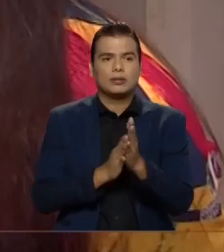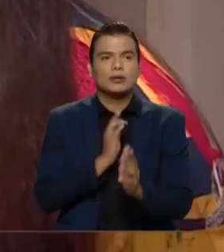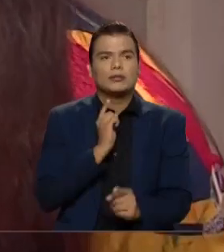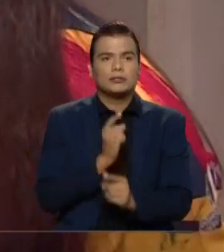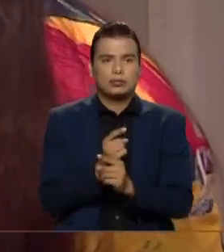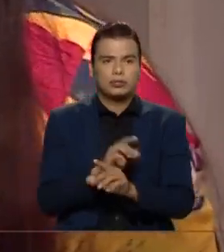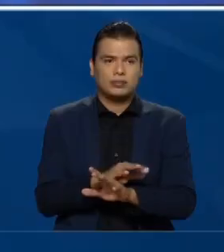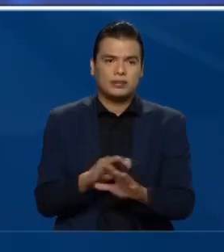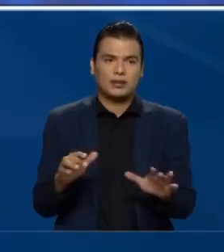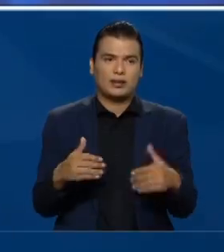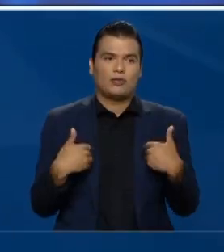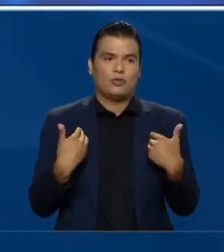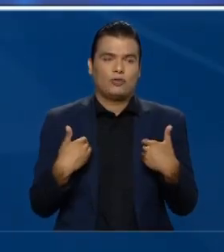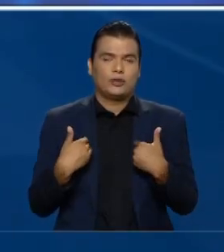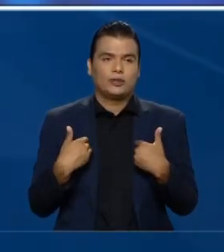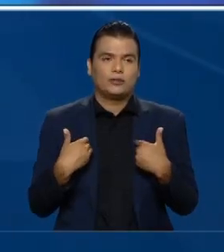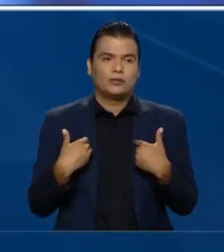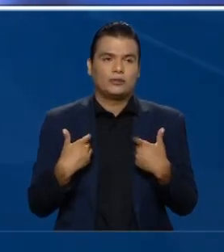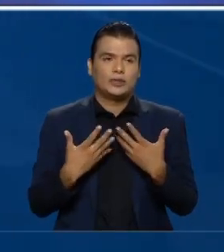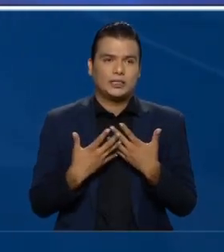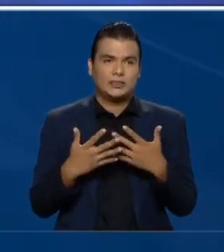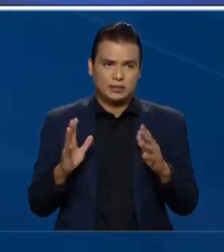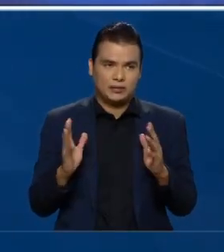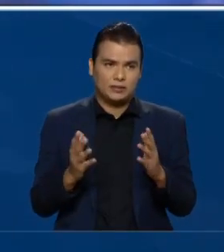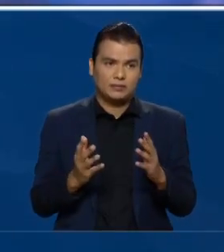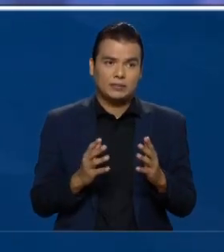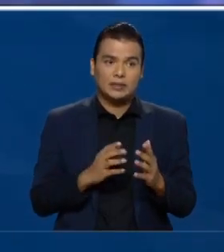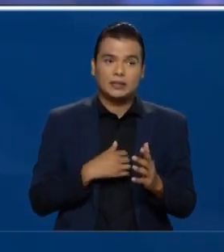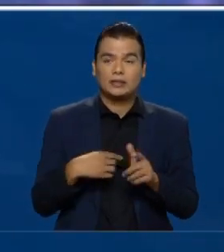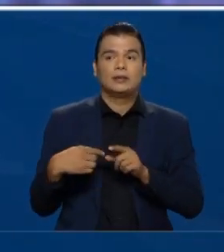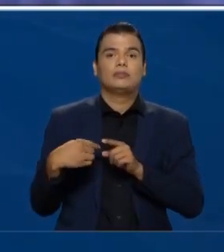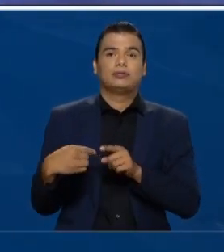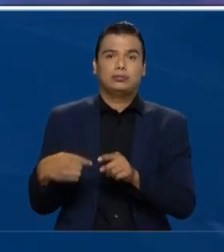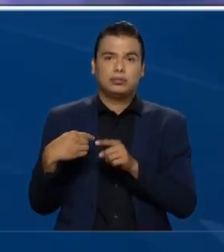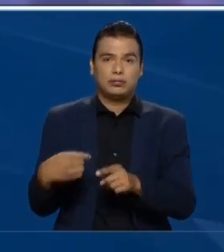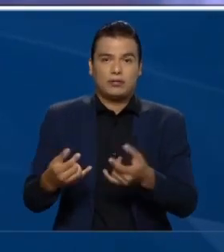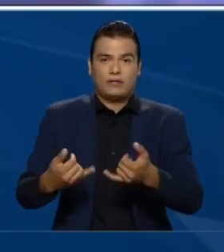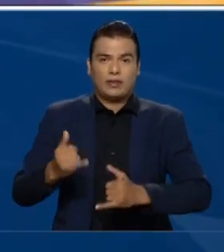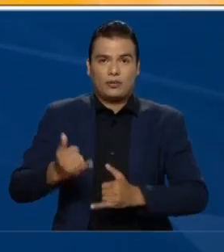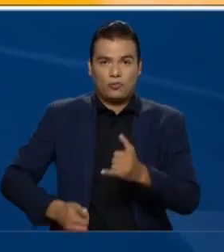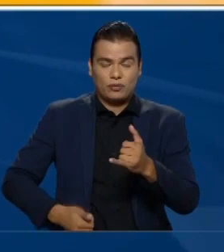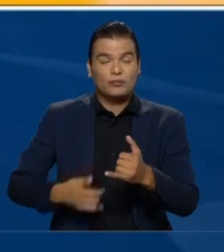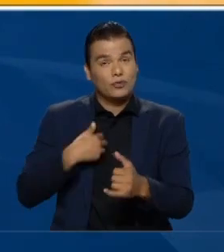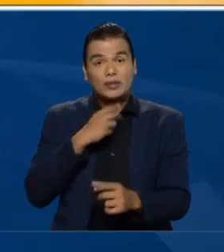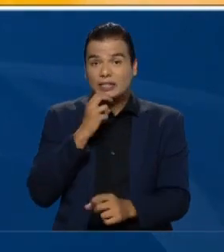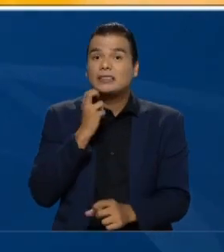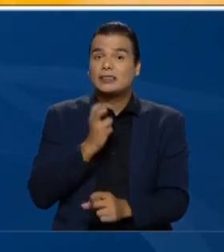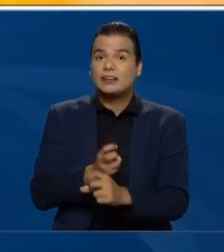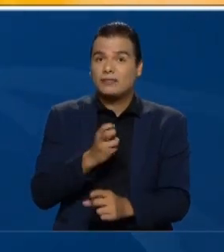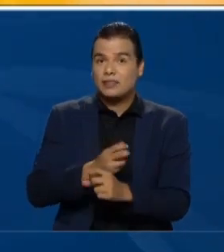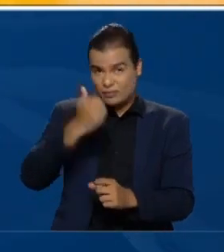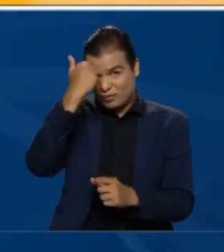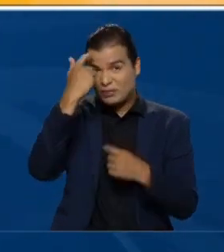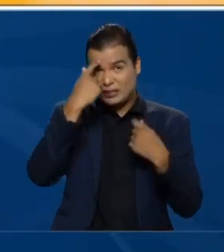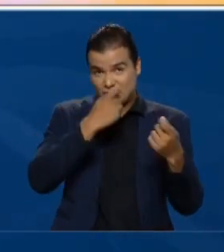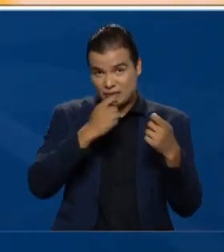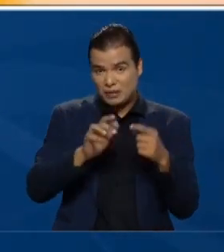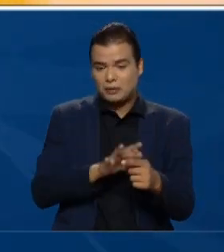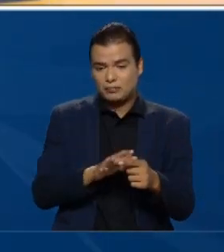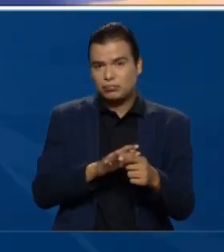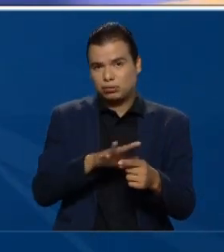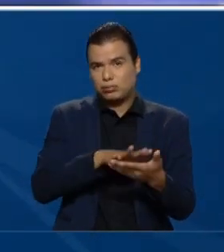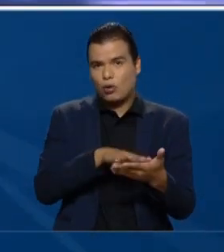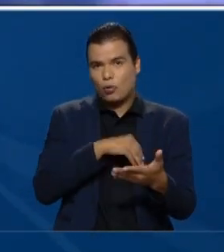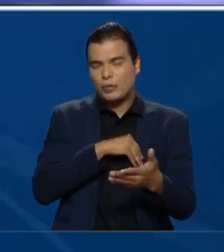recompensa fue en el mundial. Estuvo duro la final, estuvo planeada por mi entrenador. Y se dieron las cosas como